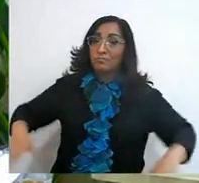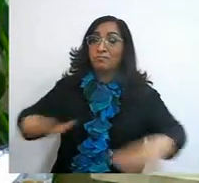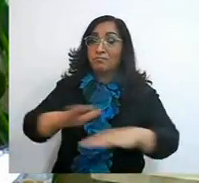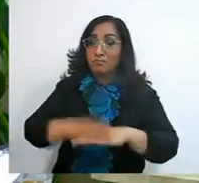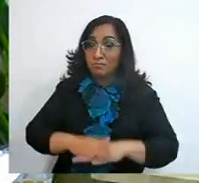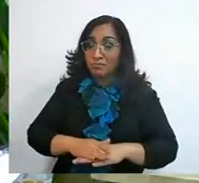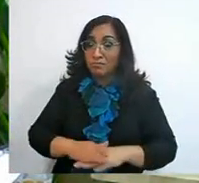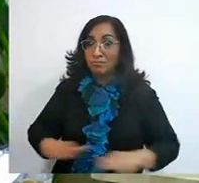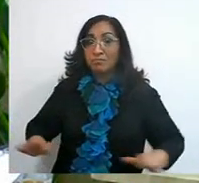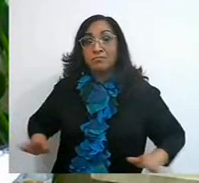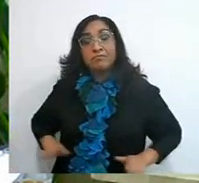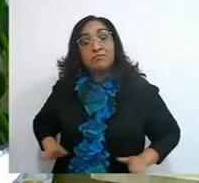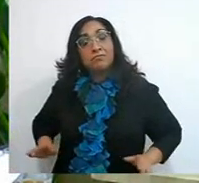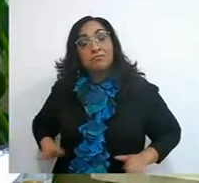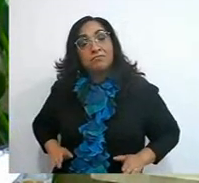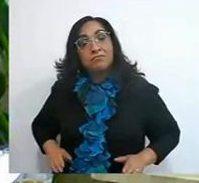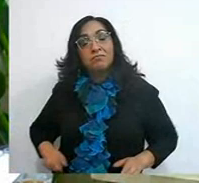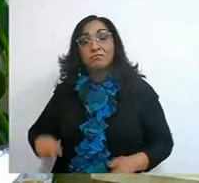Pues hoy